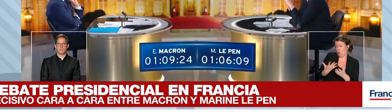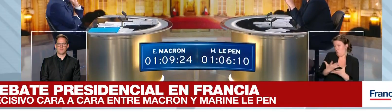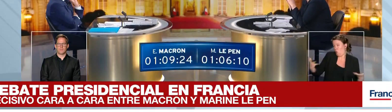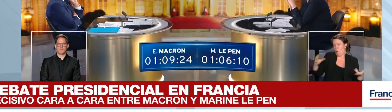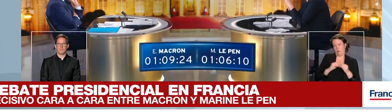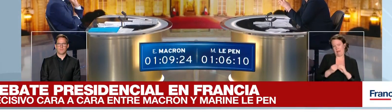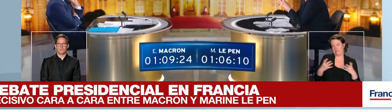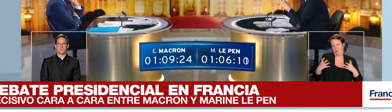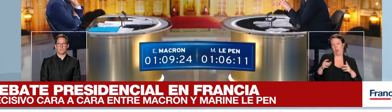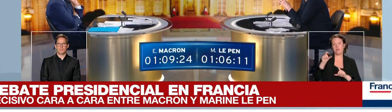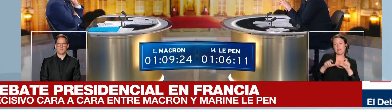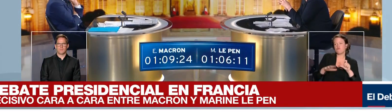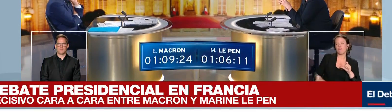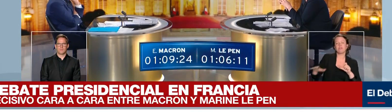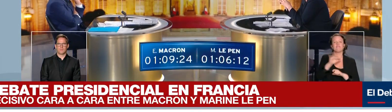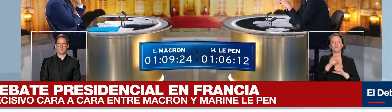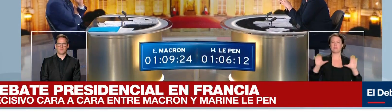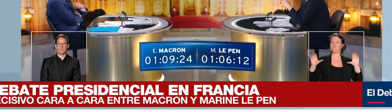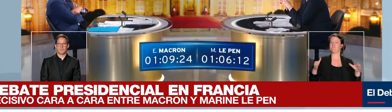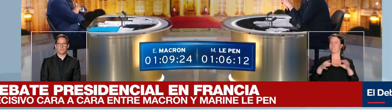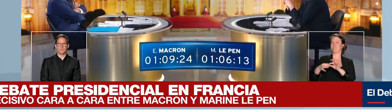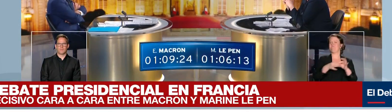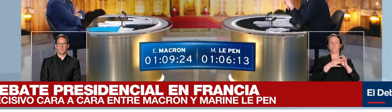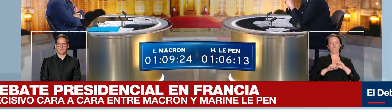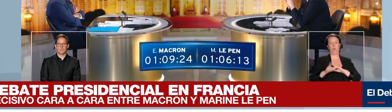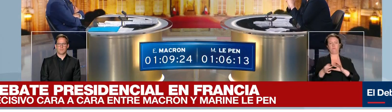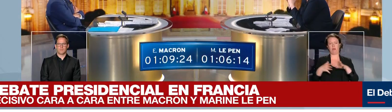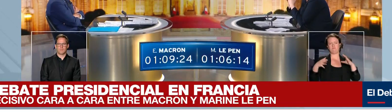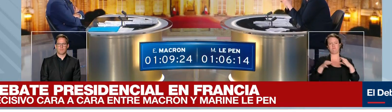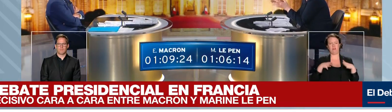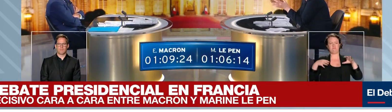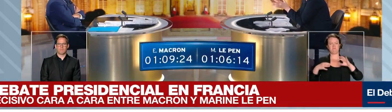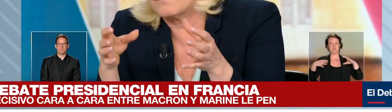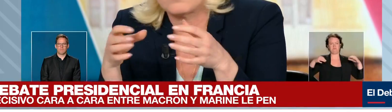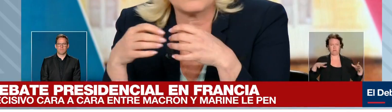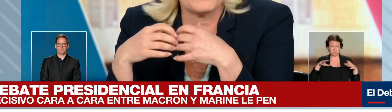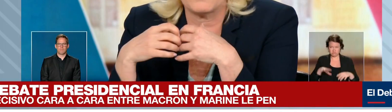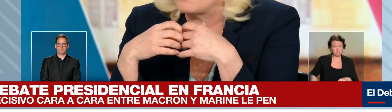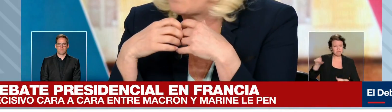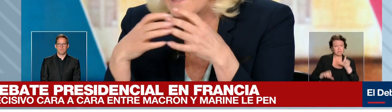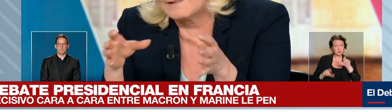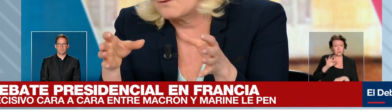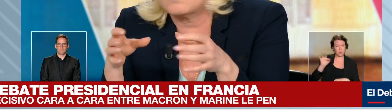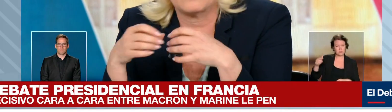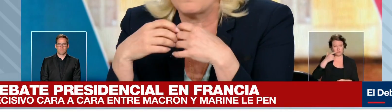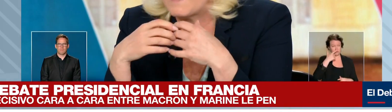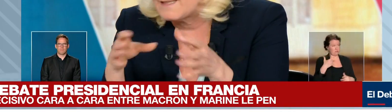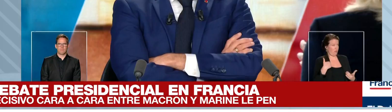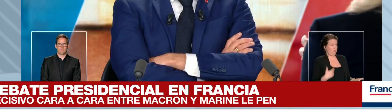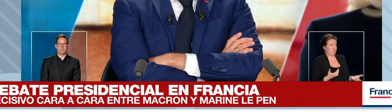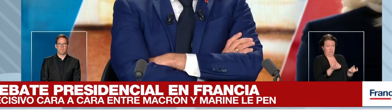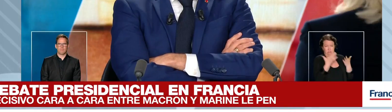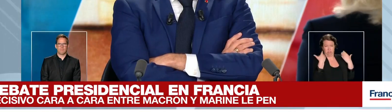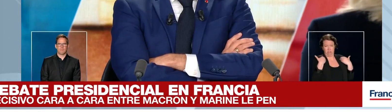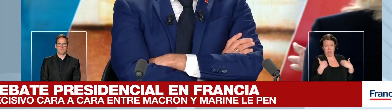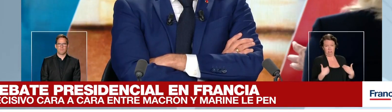su mandato es la desunión, la división que usted creó en medio del pueblo francés, el sentimiento de desprecio que tienen